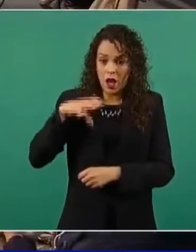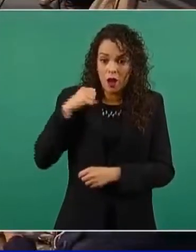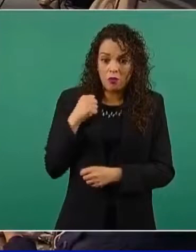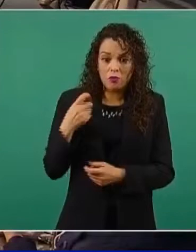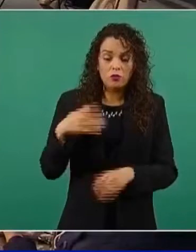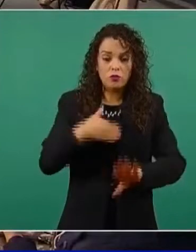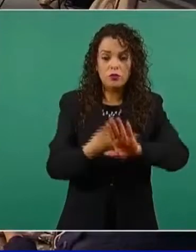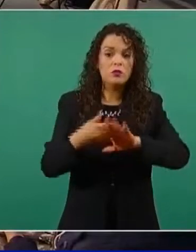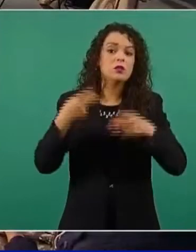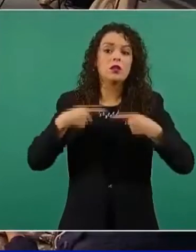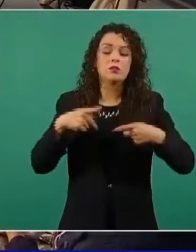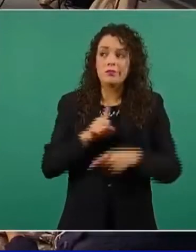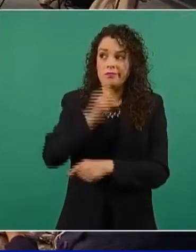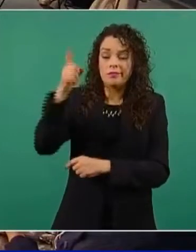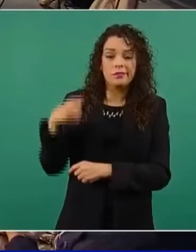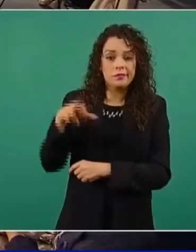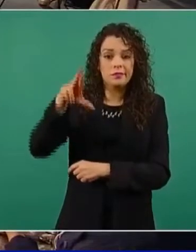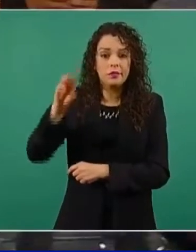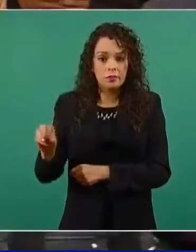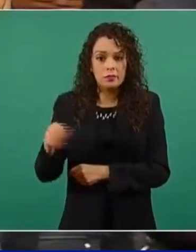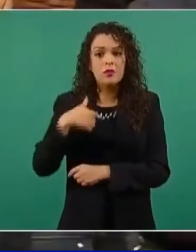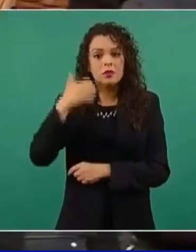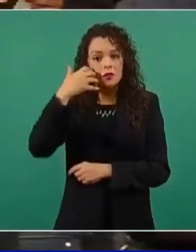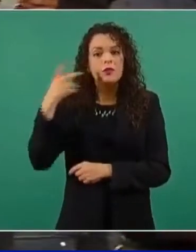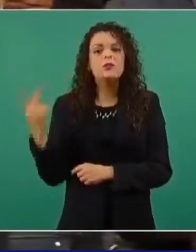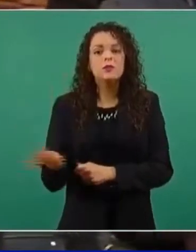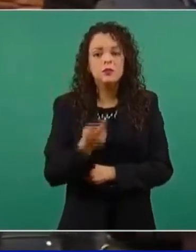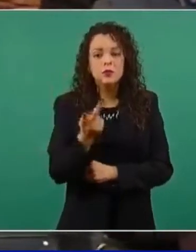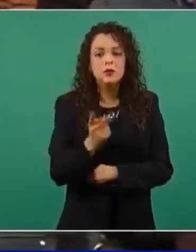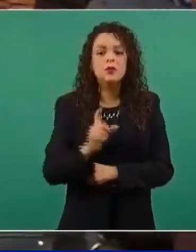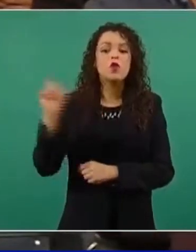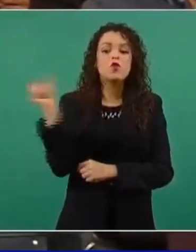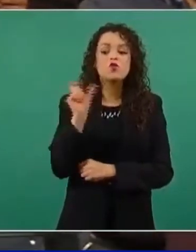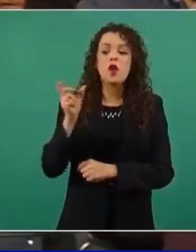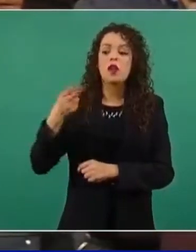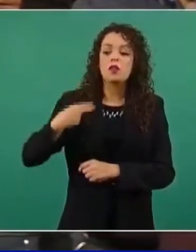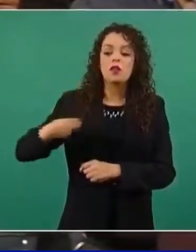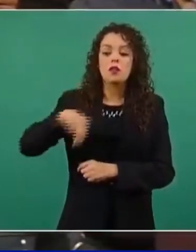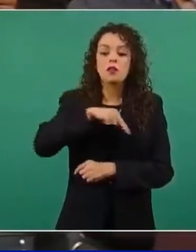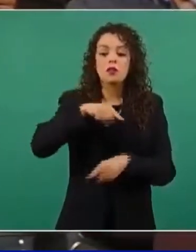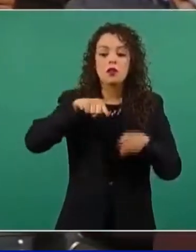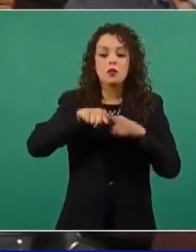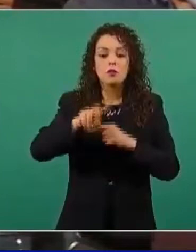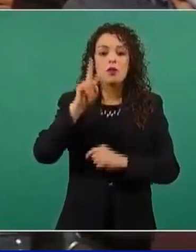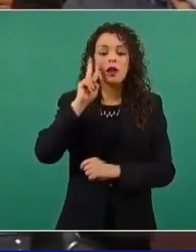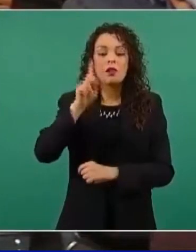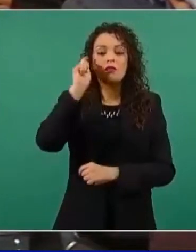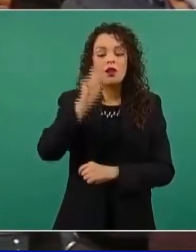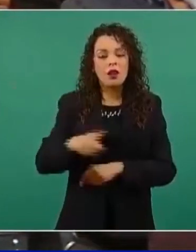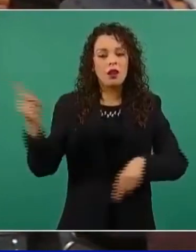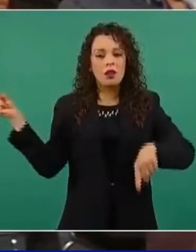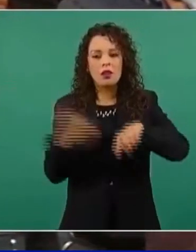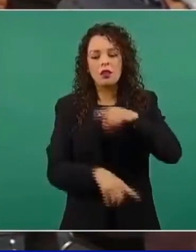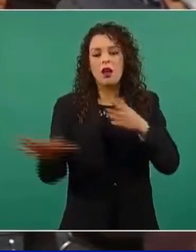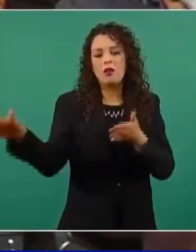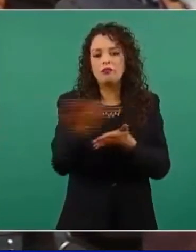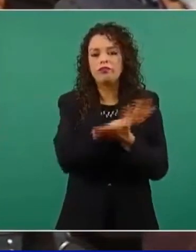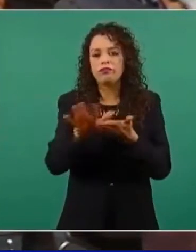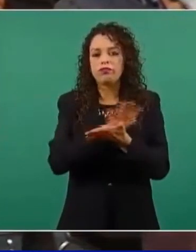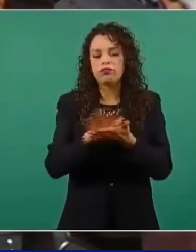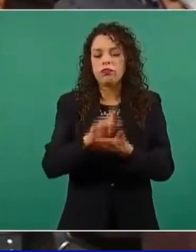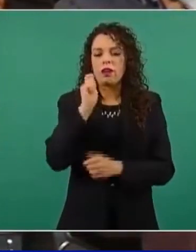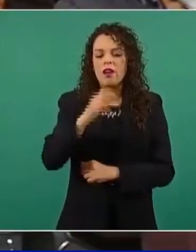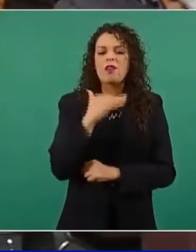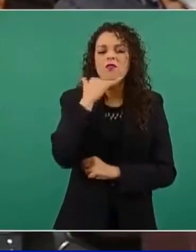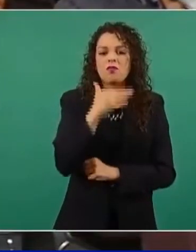señor presidente, es cuándo los quintanarroenses vamos a empezar a ver el fin de la corrupción y de la impunidad